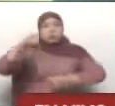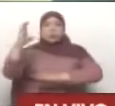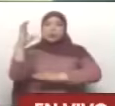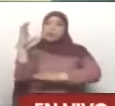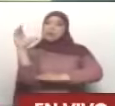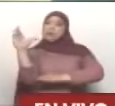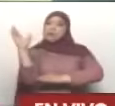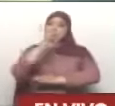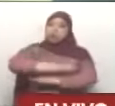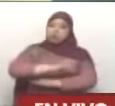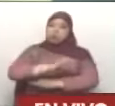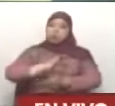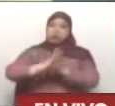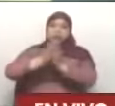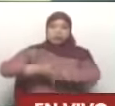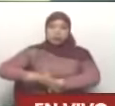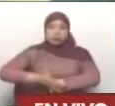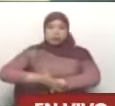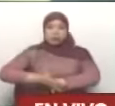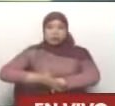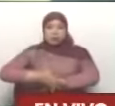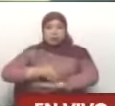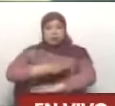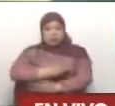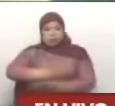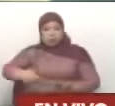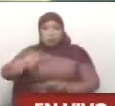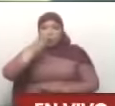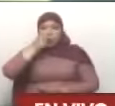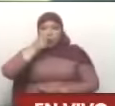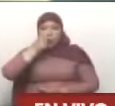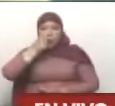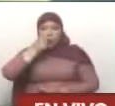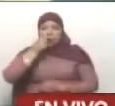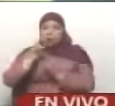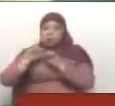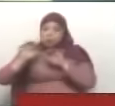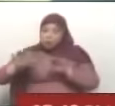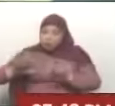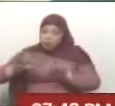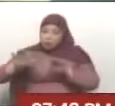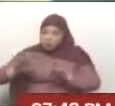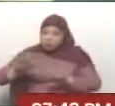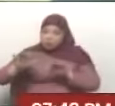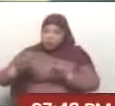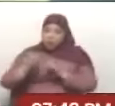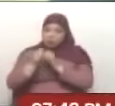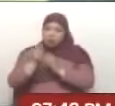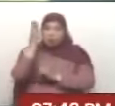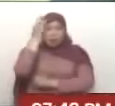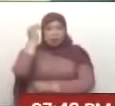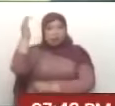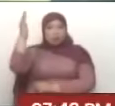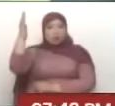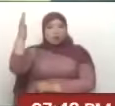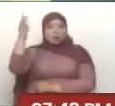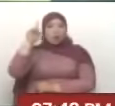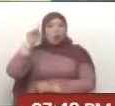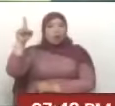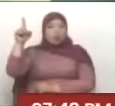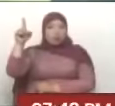mezquitas, que arrastren por el piso a la gente que lo que va es a orar a Alá,